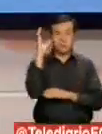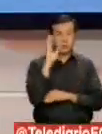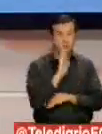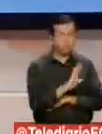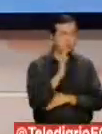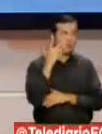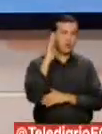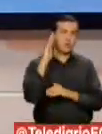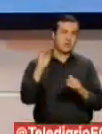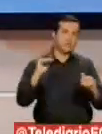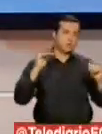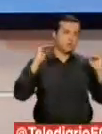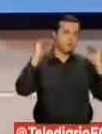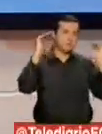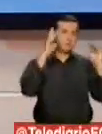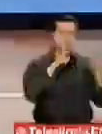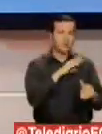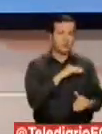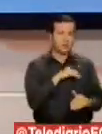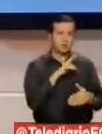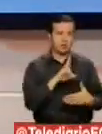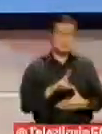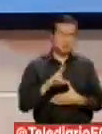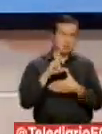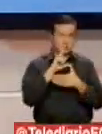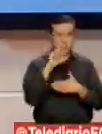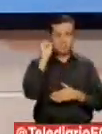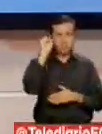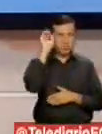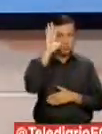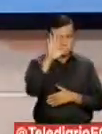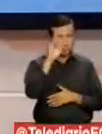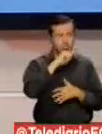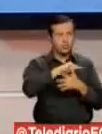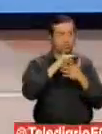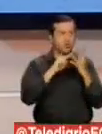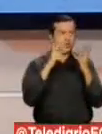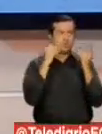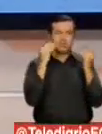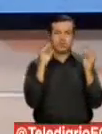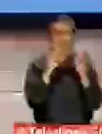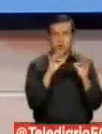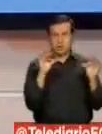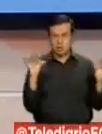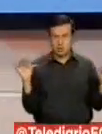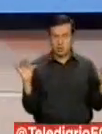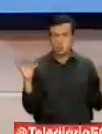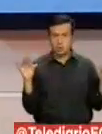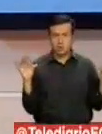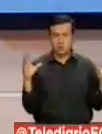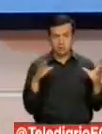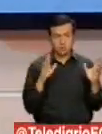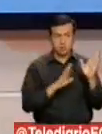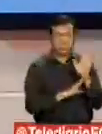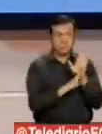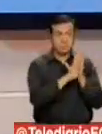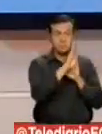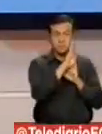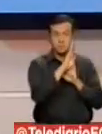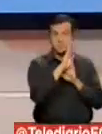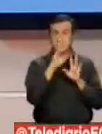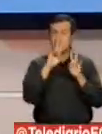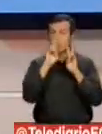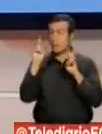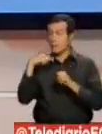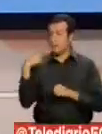tienen de las mejores telenovelas latinoamericanas, la producción de mucha calidad y ellos han crecido. El tema